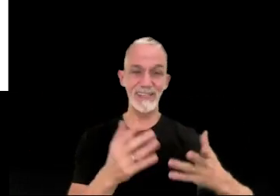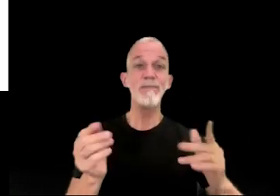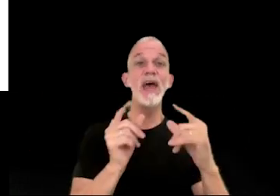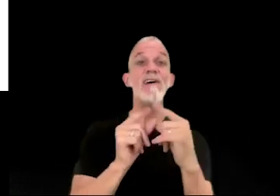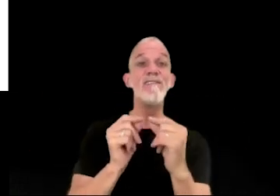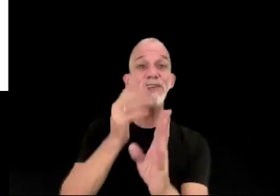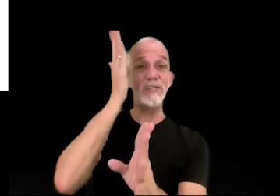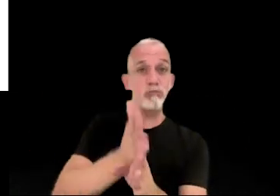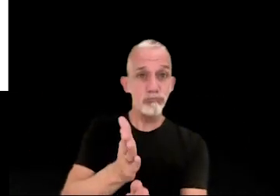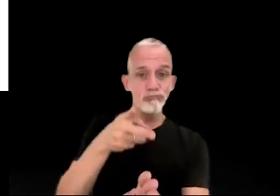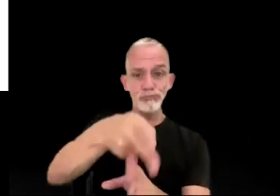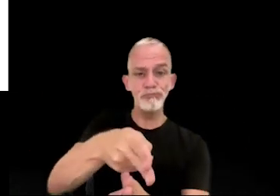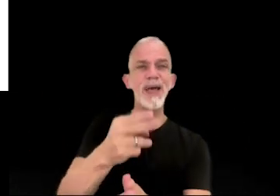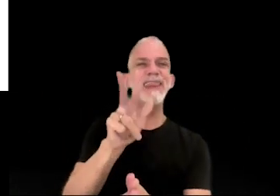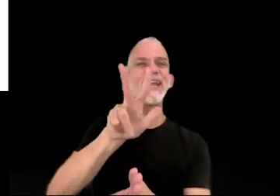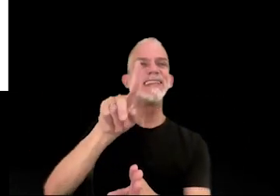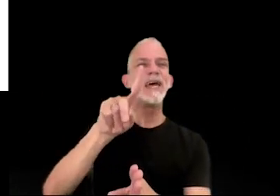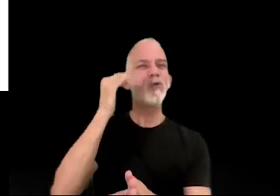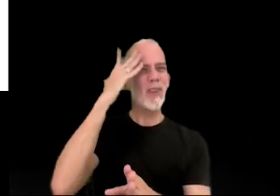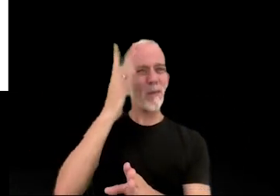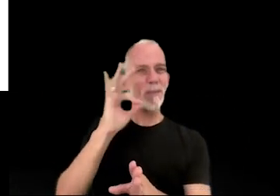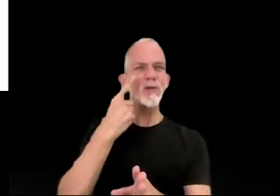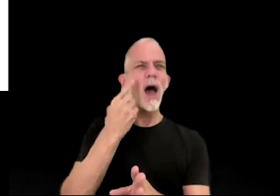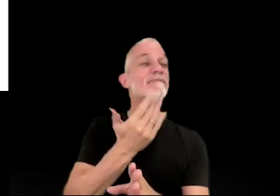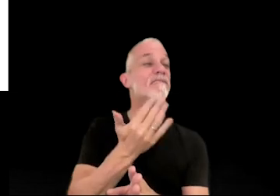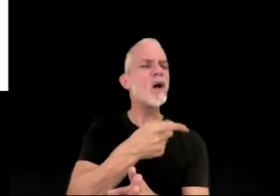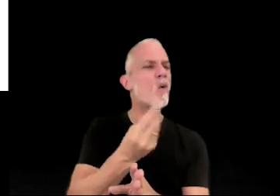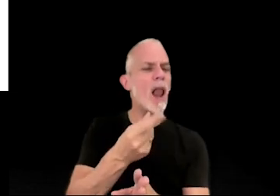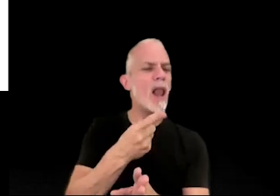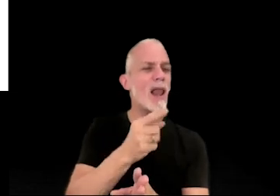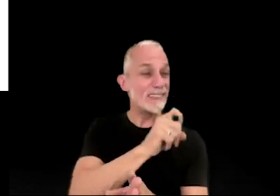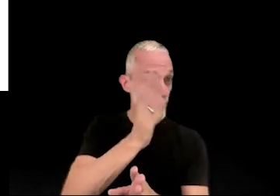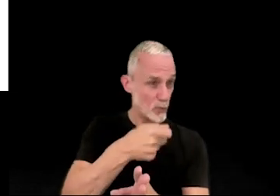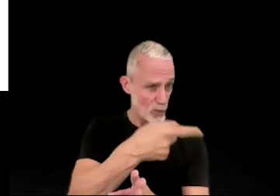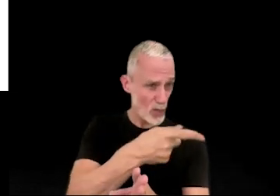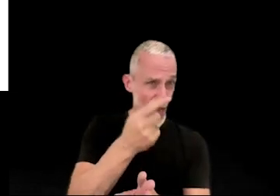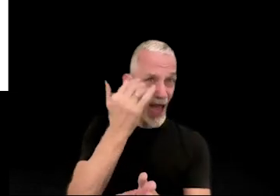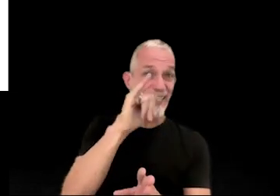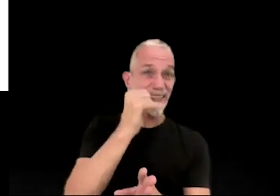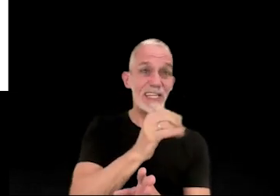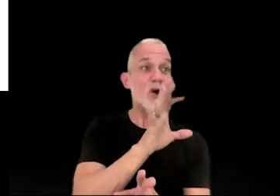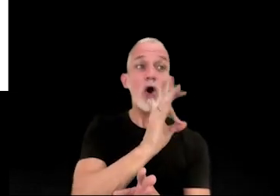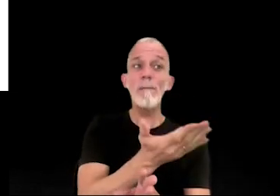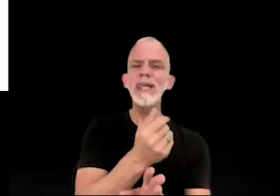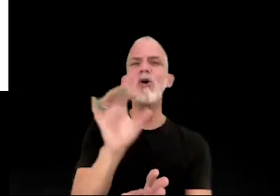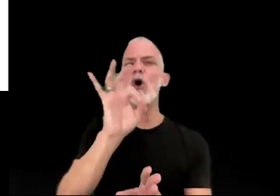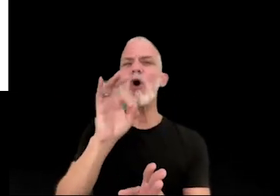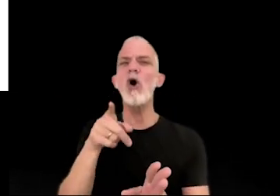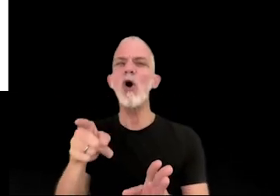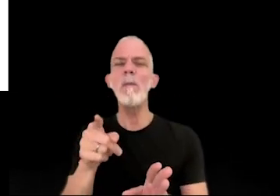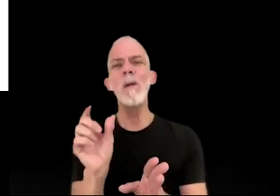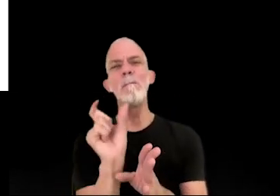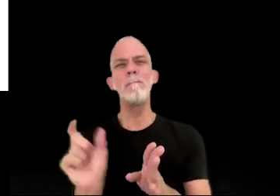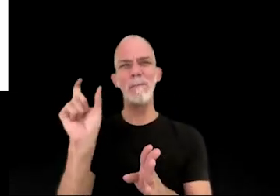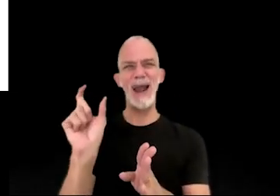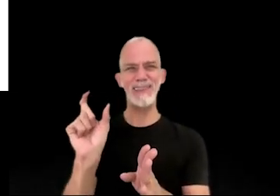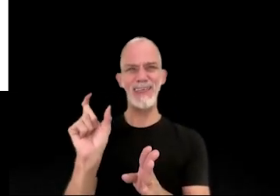31 del 3 para ver si al contribuyente le corresponde una condonación total o una condonación parcial.